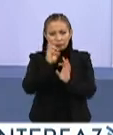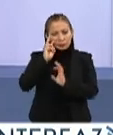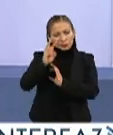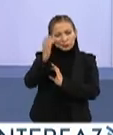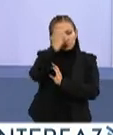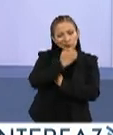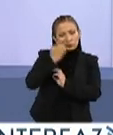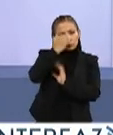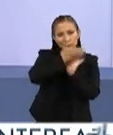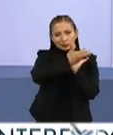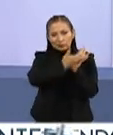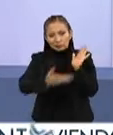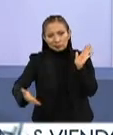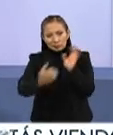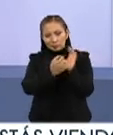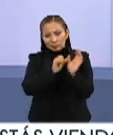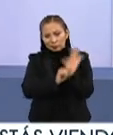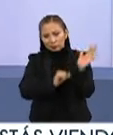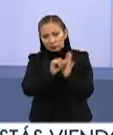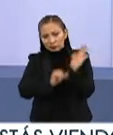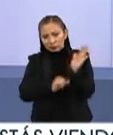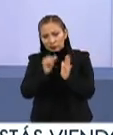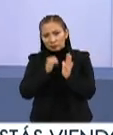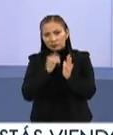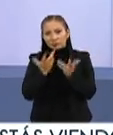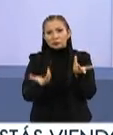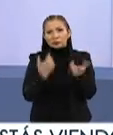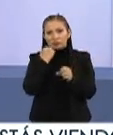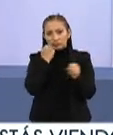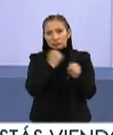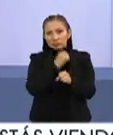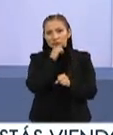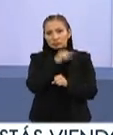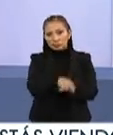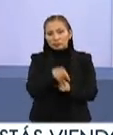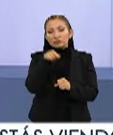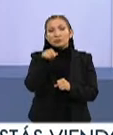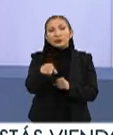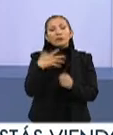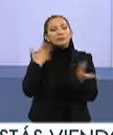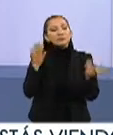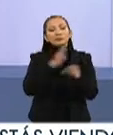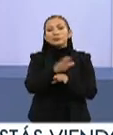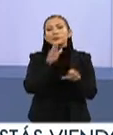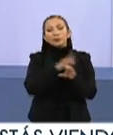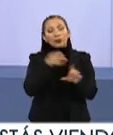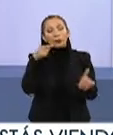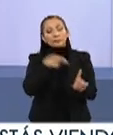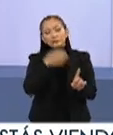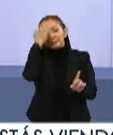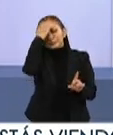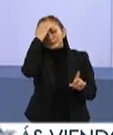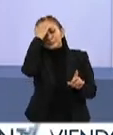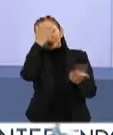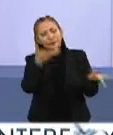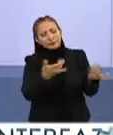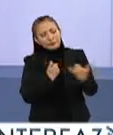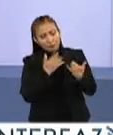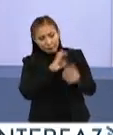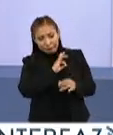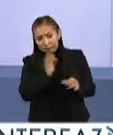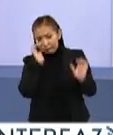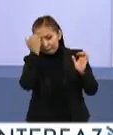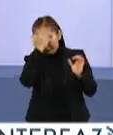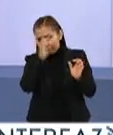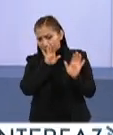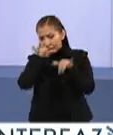revisado durante los últimos meses, durante los últimos años, es lo relacionado a la experiencia. Por ello, en el